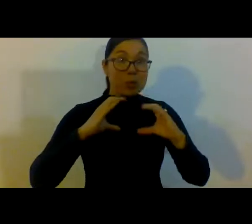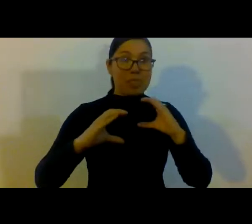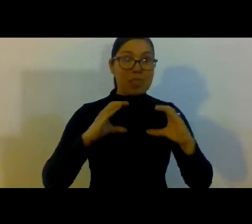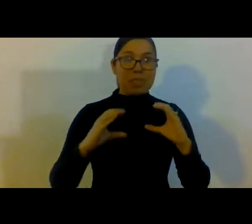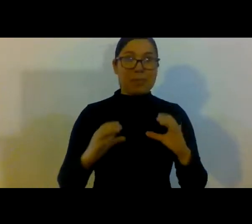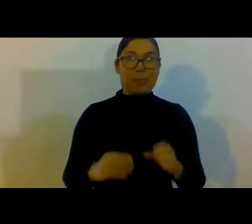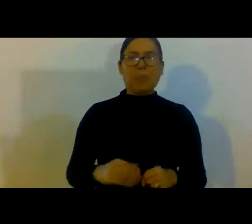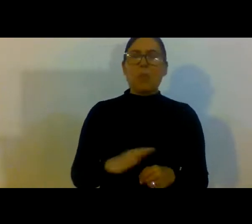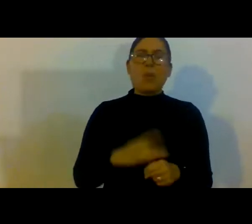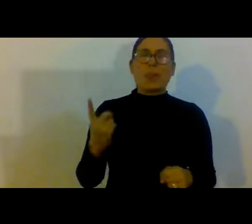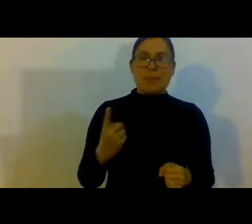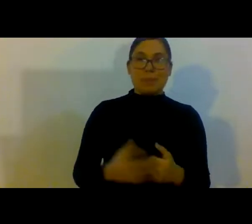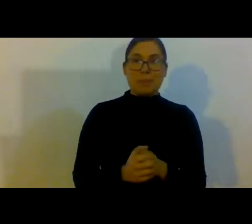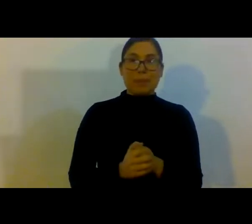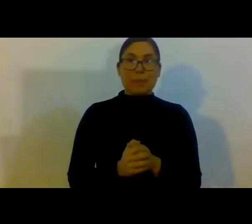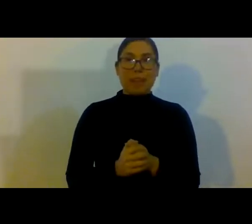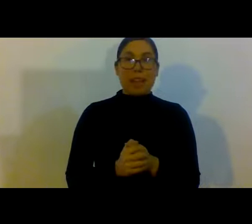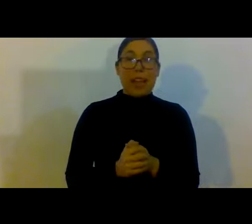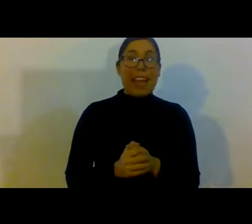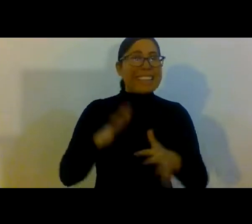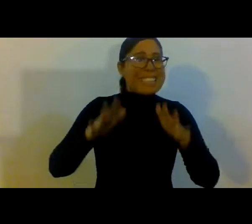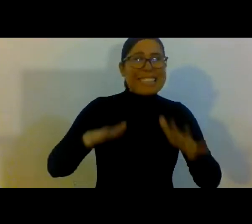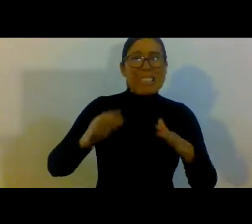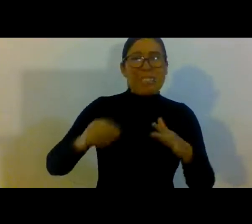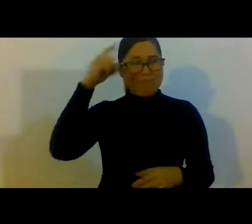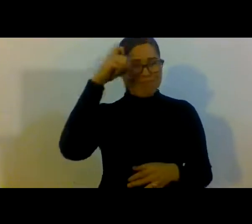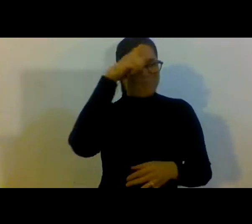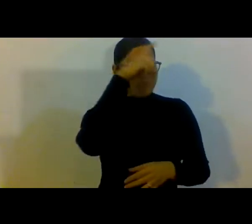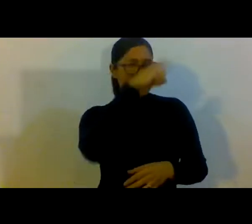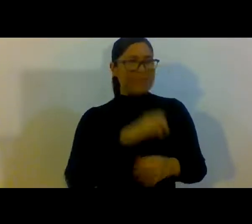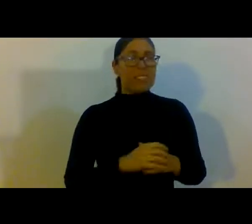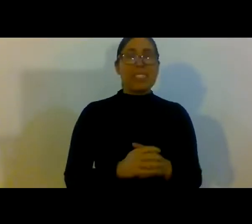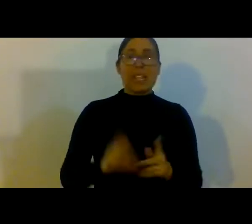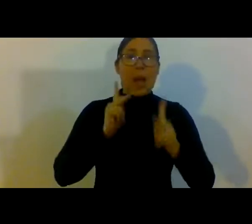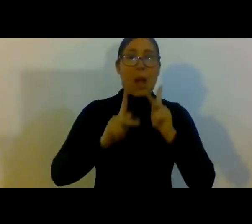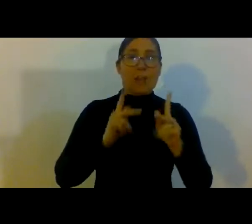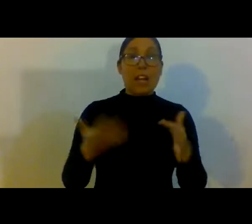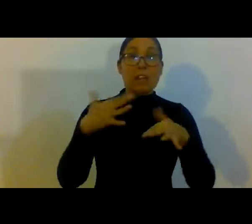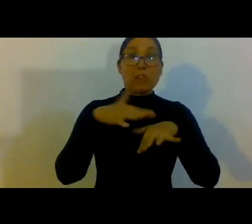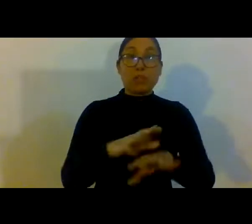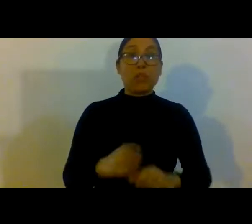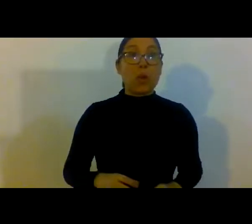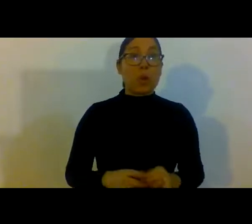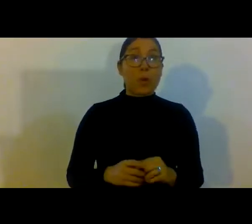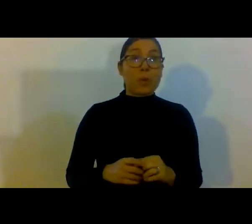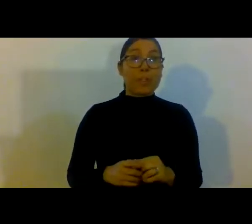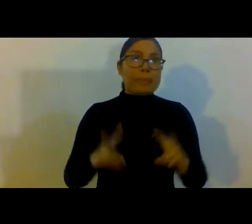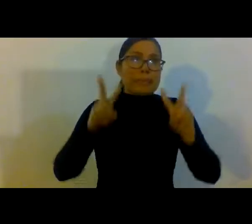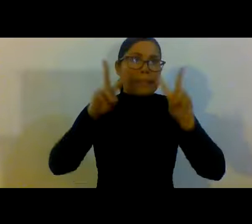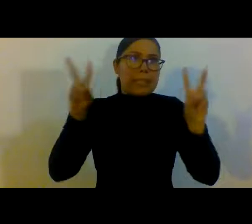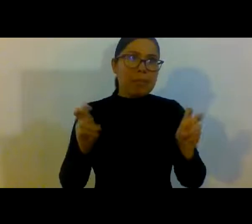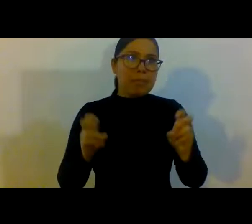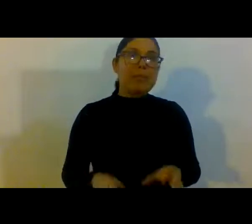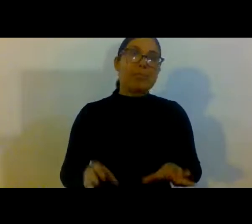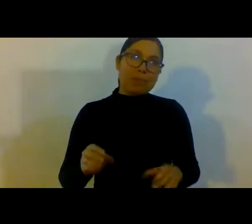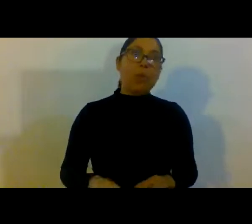hijos y decir, bueno, vamos a hablar sobre sexualidad o vamos a hablar sobre... Y automáticamente existe un bloqueo. Imagínense más cuando